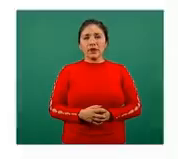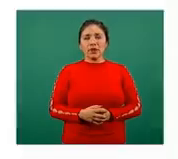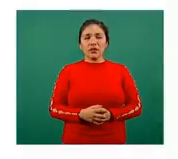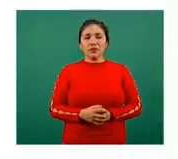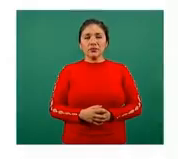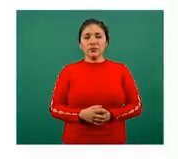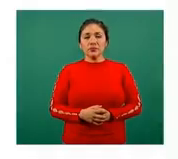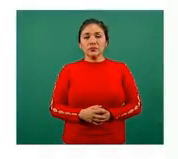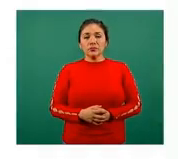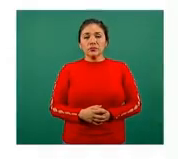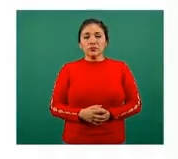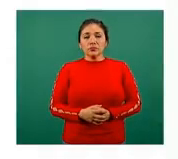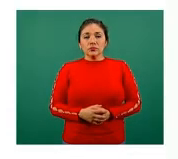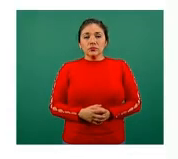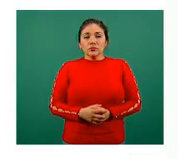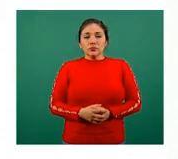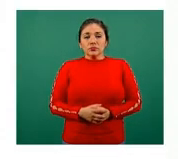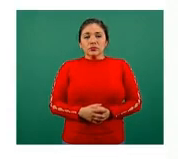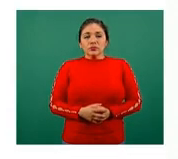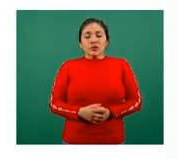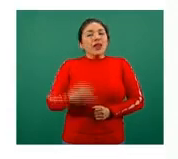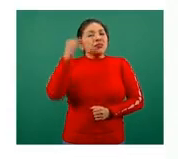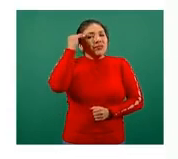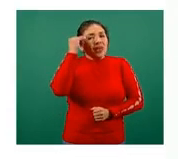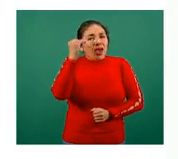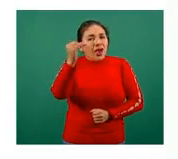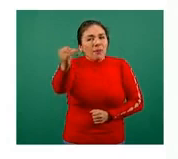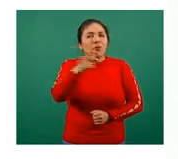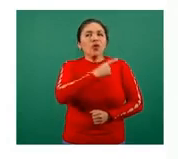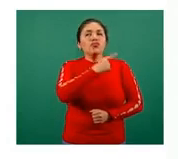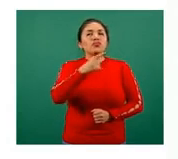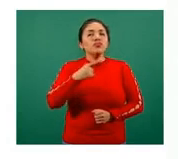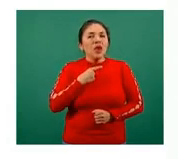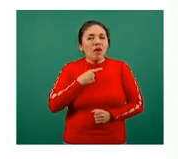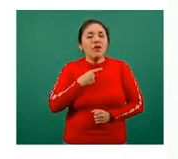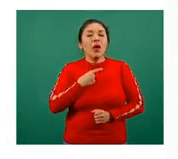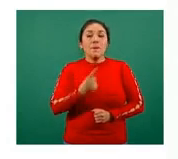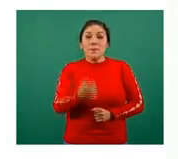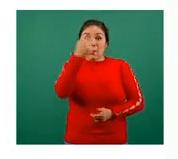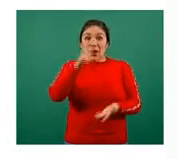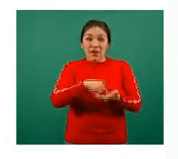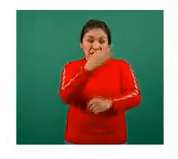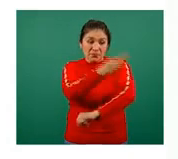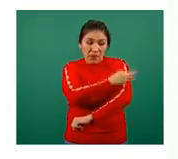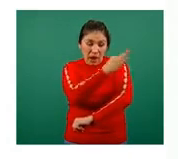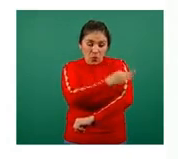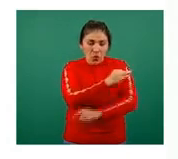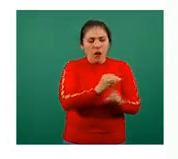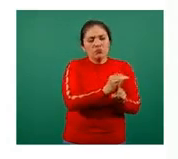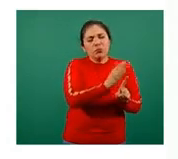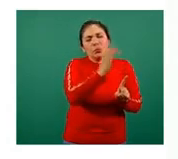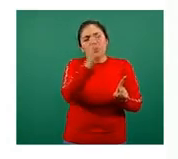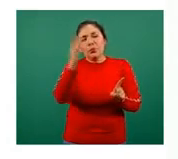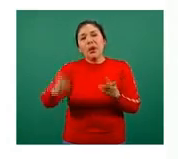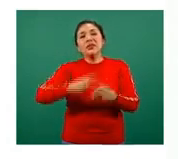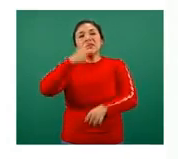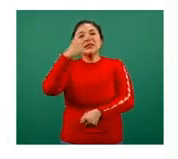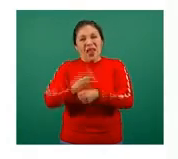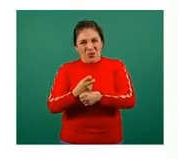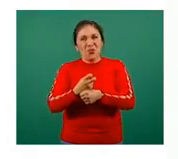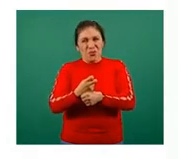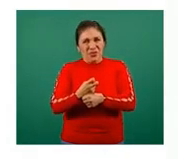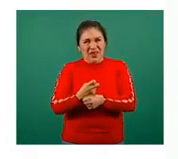Respecto del periodo de tiempo que se tiene que seguir entre la primera y la segunda dosis de